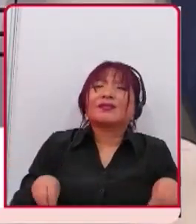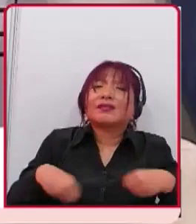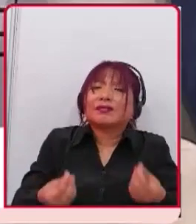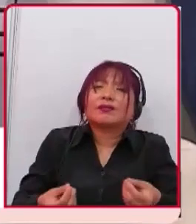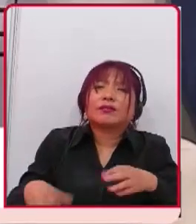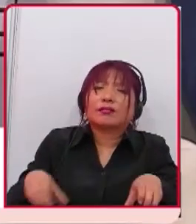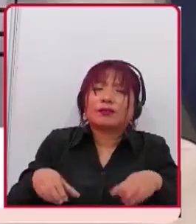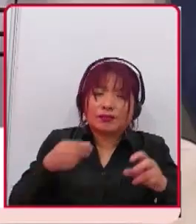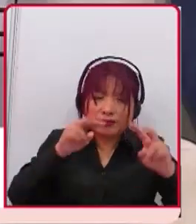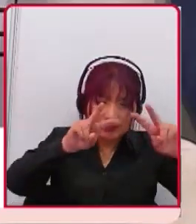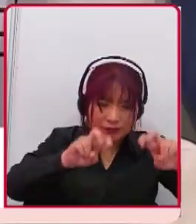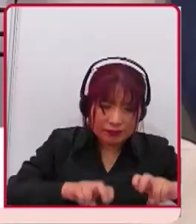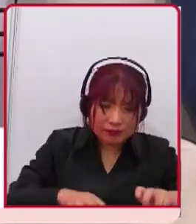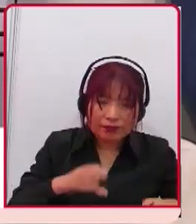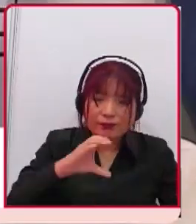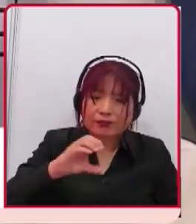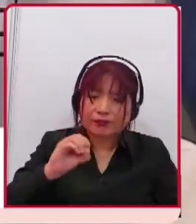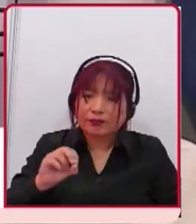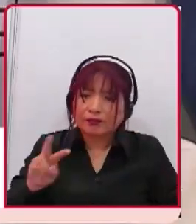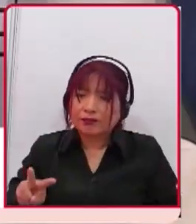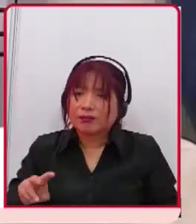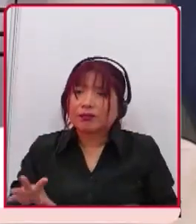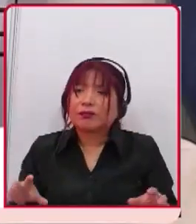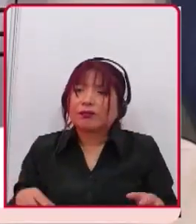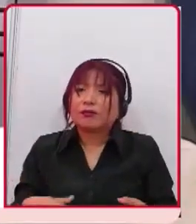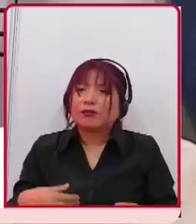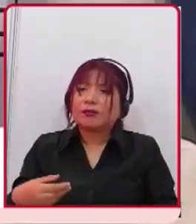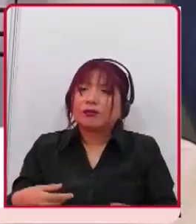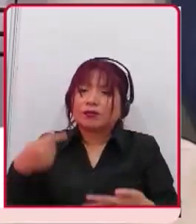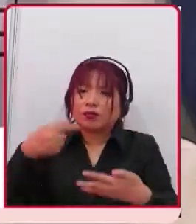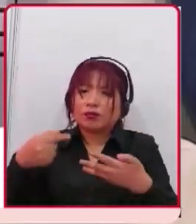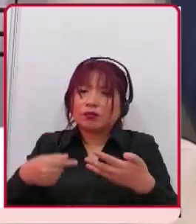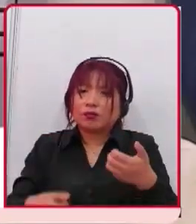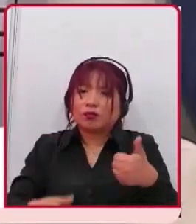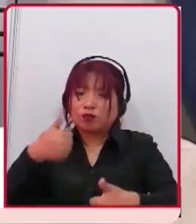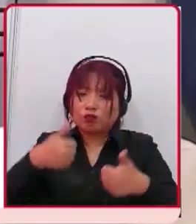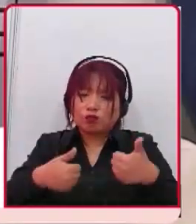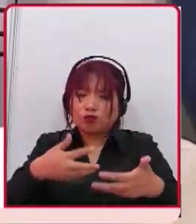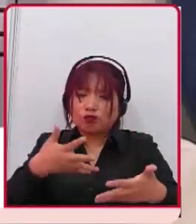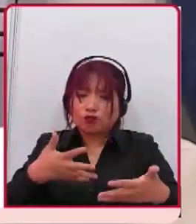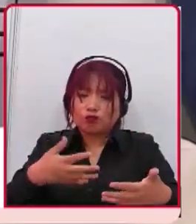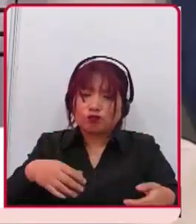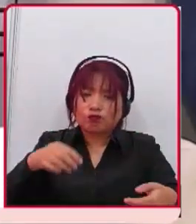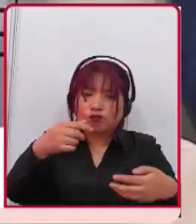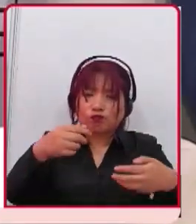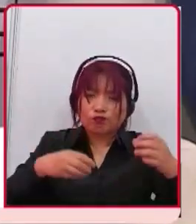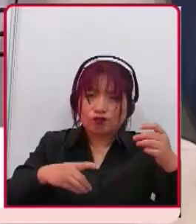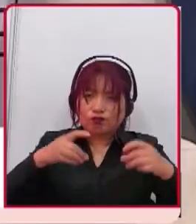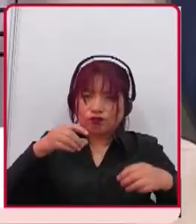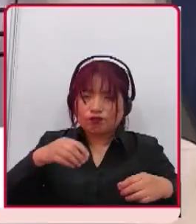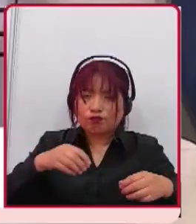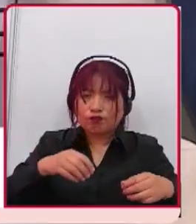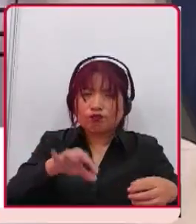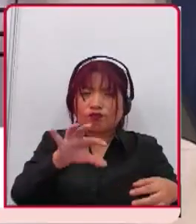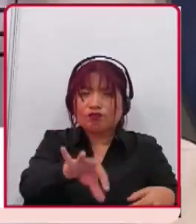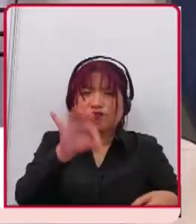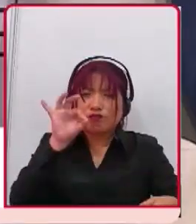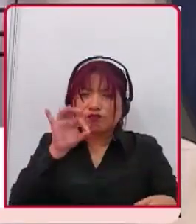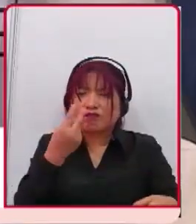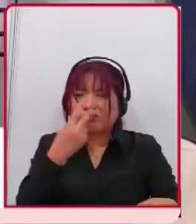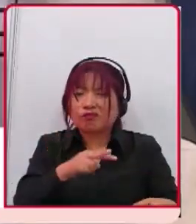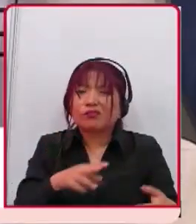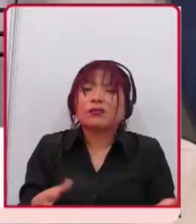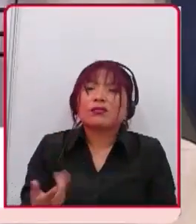identificaron para que el CO2 actúe como regulador del pH. ¿Cuál es el mecanismo ese? Claro, nosotros para poder ver